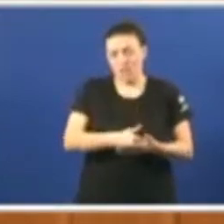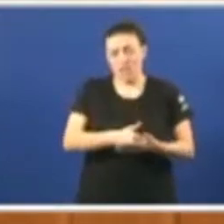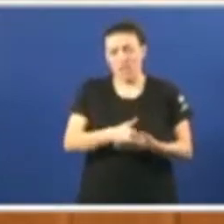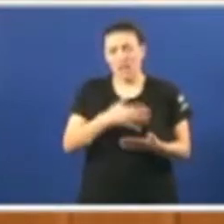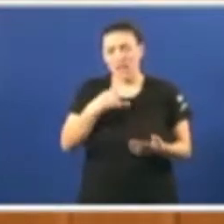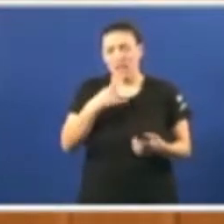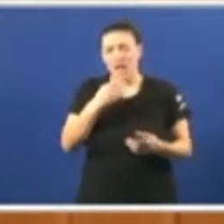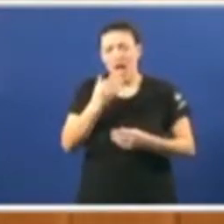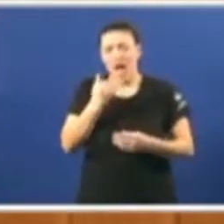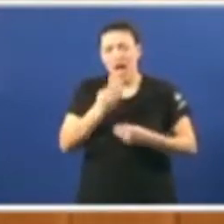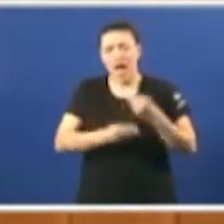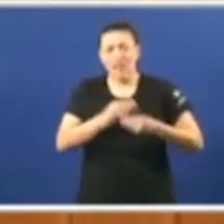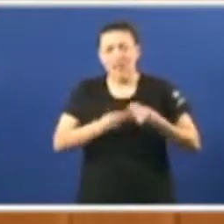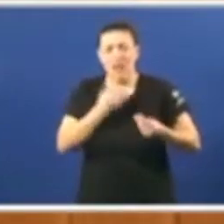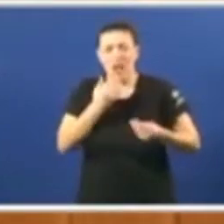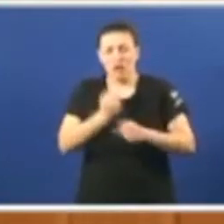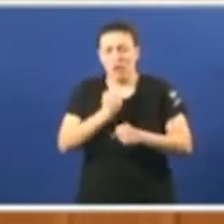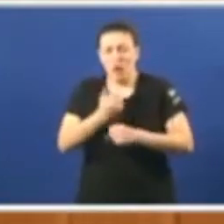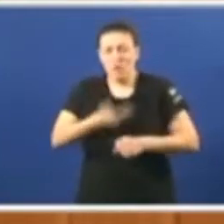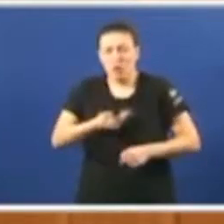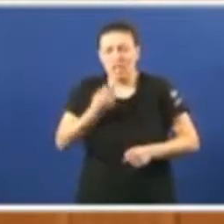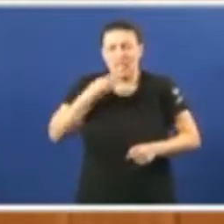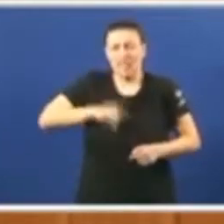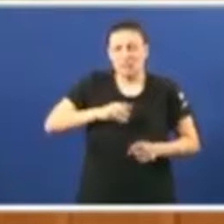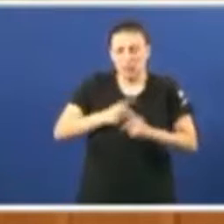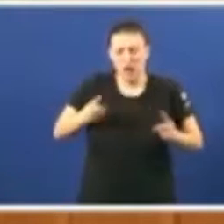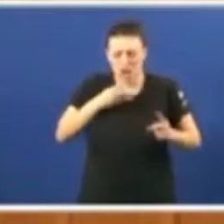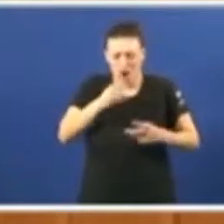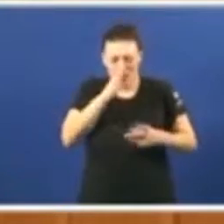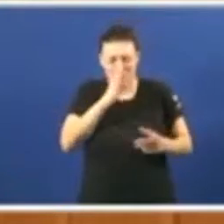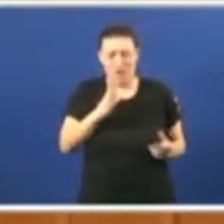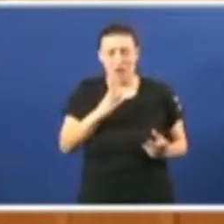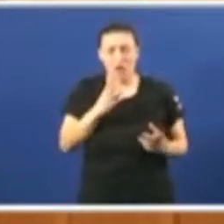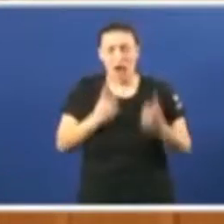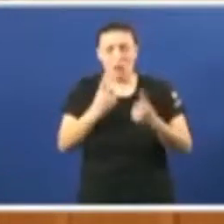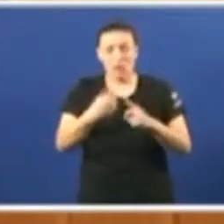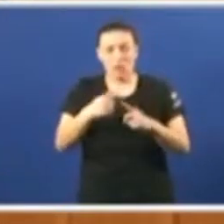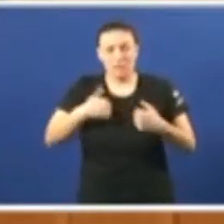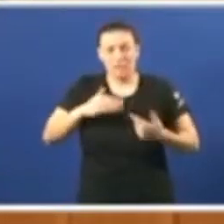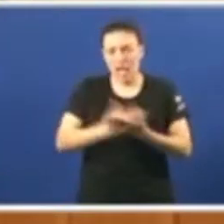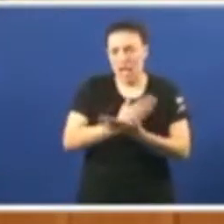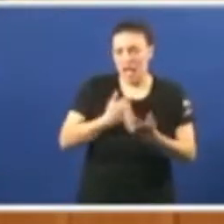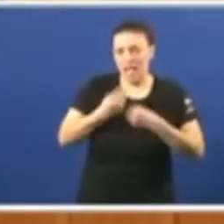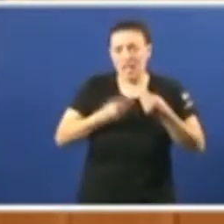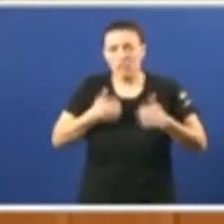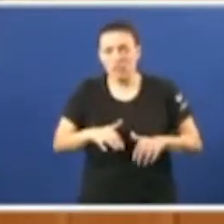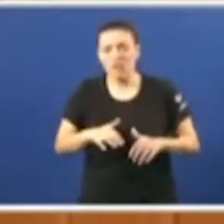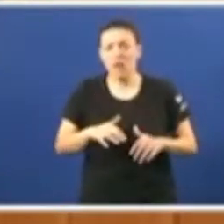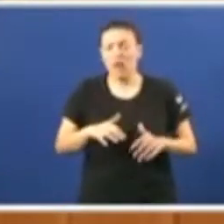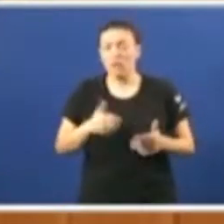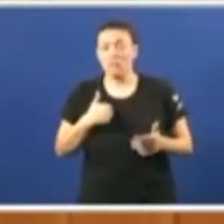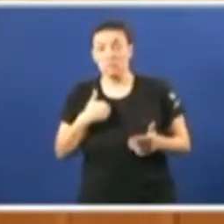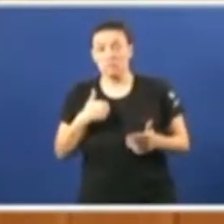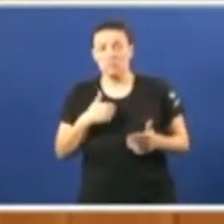implica facer un importante traballo no primeiro cuadrimestre do ano, con cousas que dunha banda xa están feitas, supón non